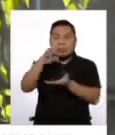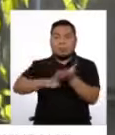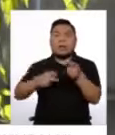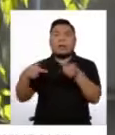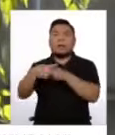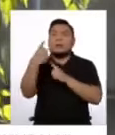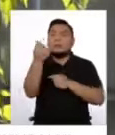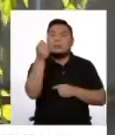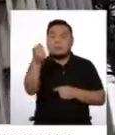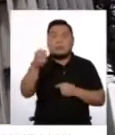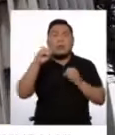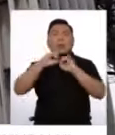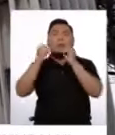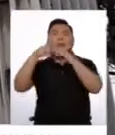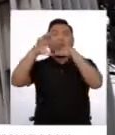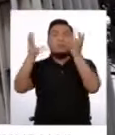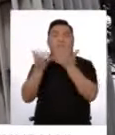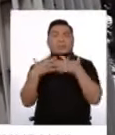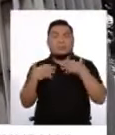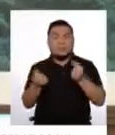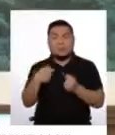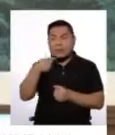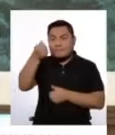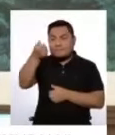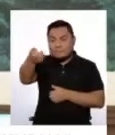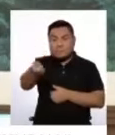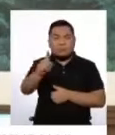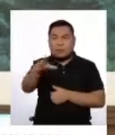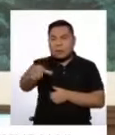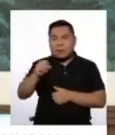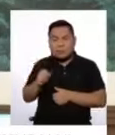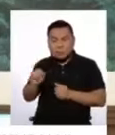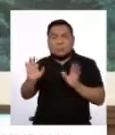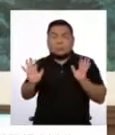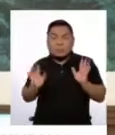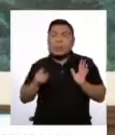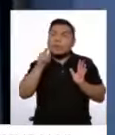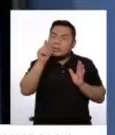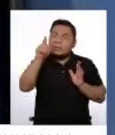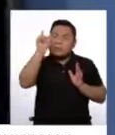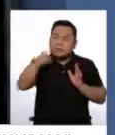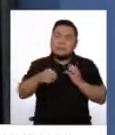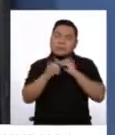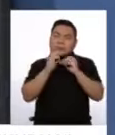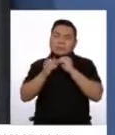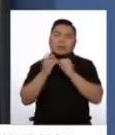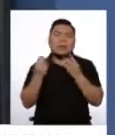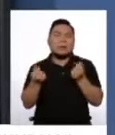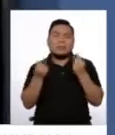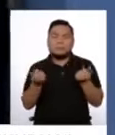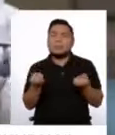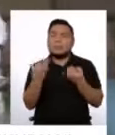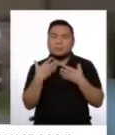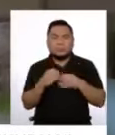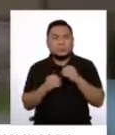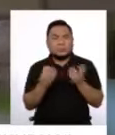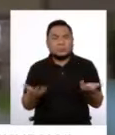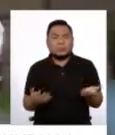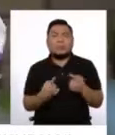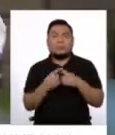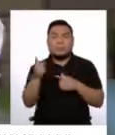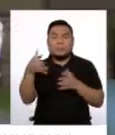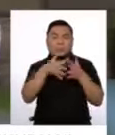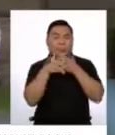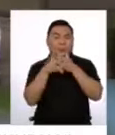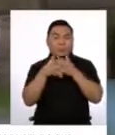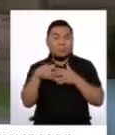OMS, institución a la que señala de ayudar al gigante asiático a ocultar el alcance de la epidemia. Lo cierto es que Estados